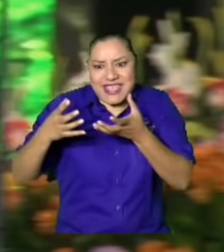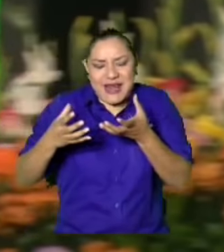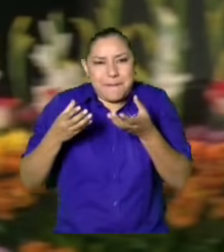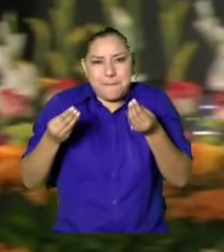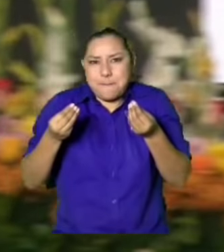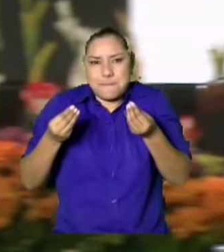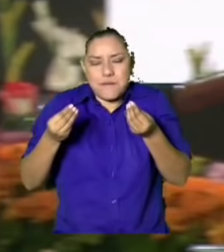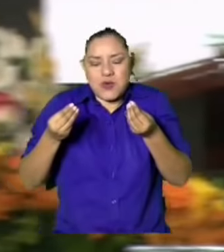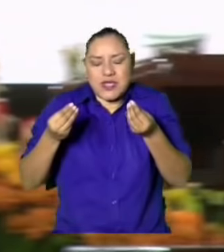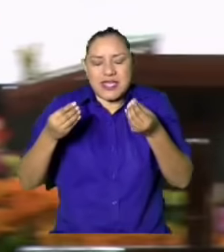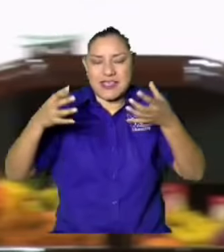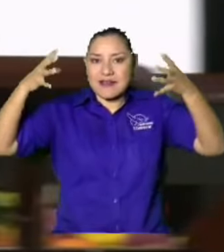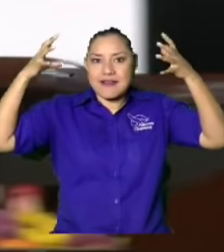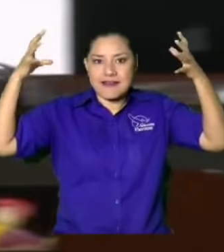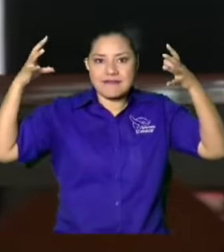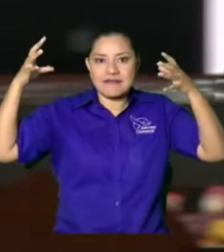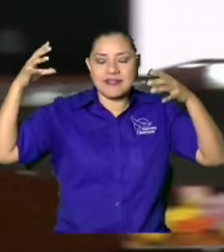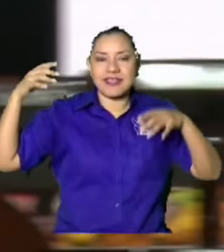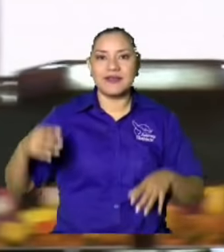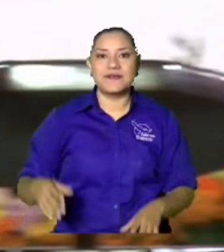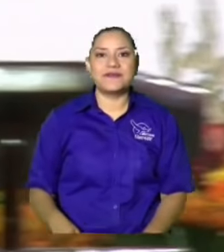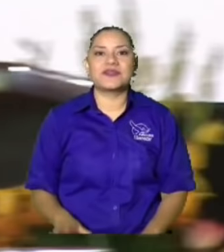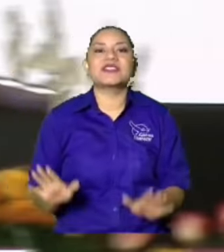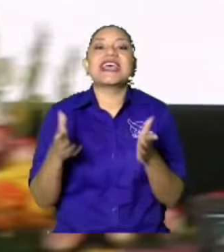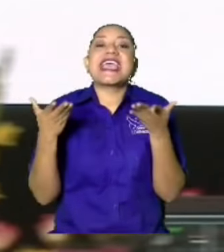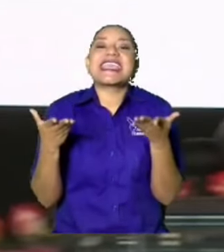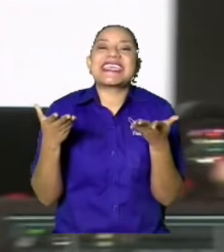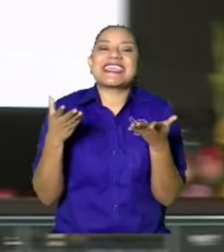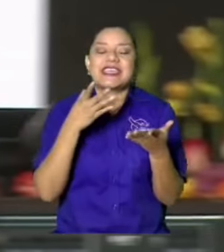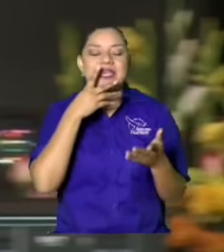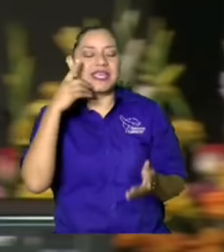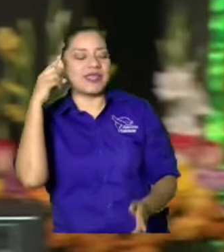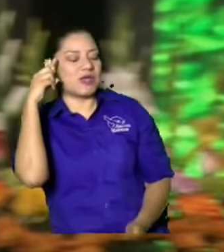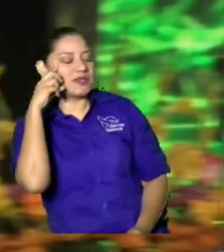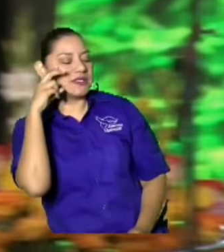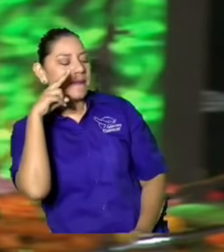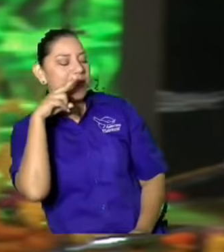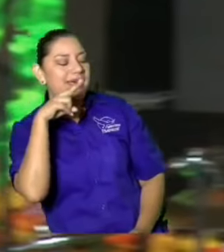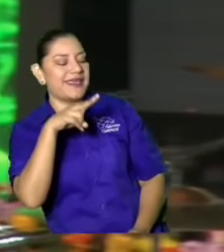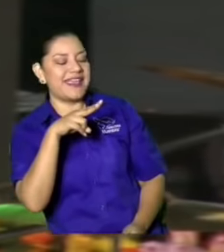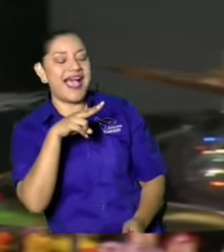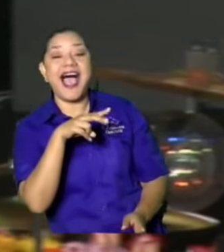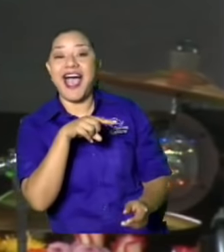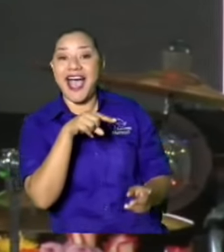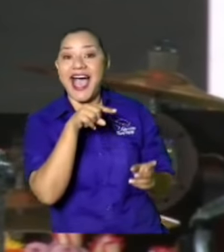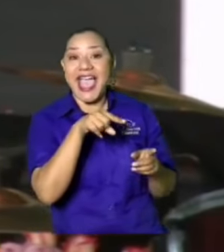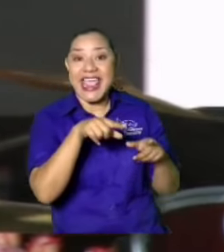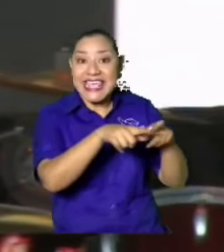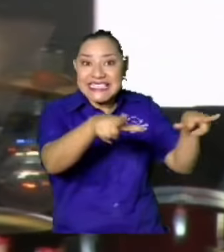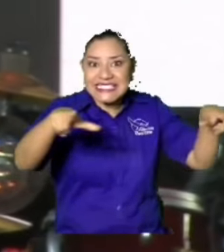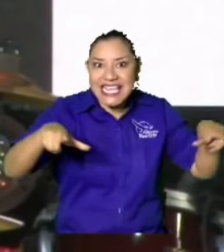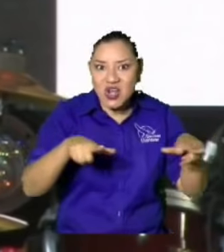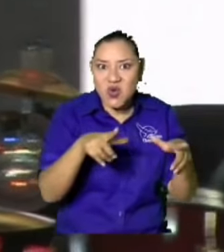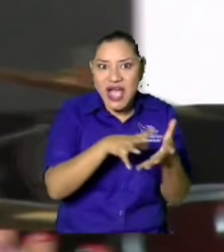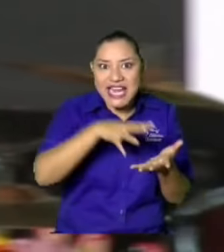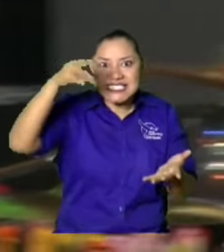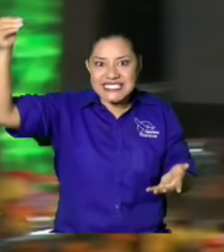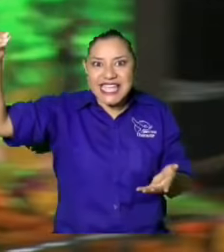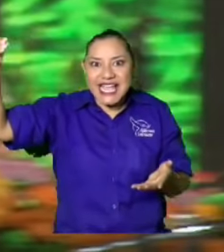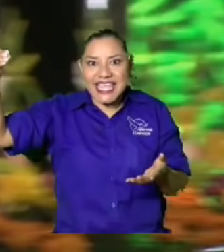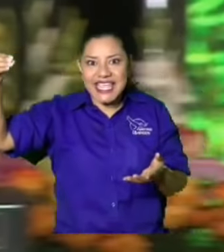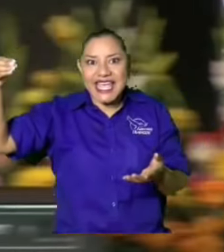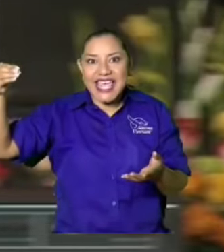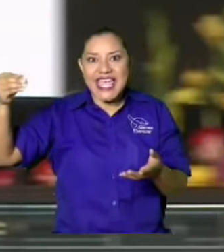favor, cargados. Y hermano, ¿qué estaba haciendo Dios ahí? Le estaba diciendo: saquen el producto que hay